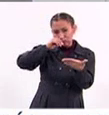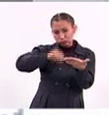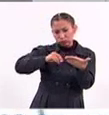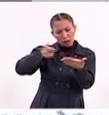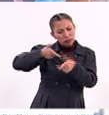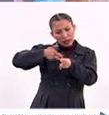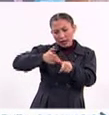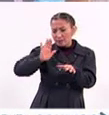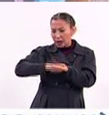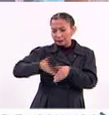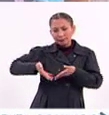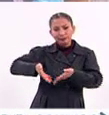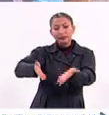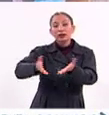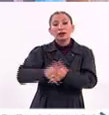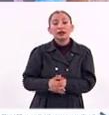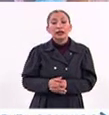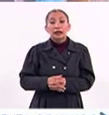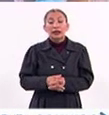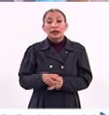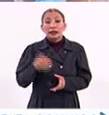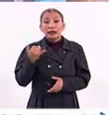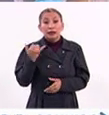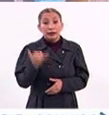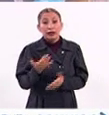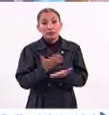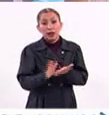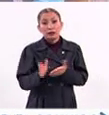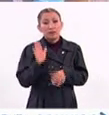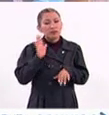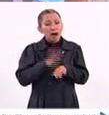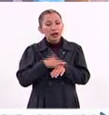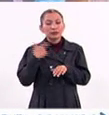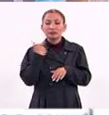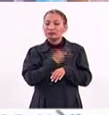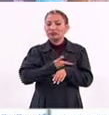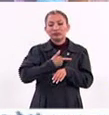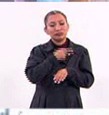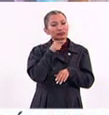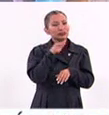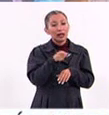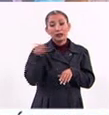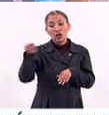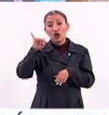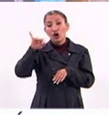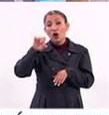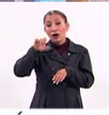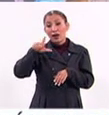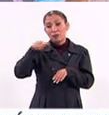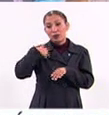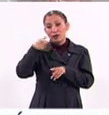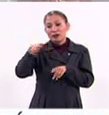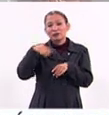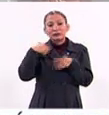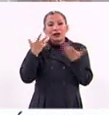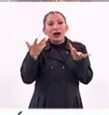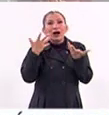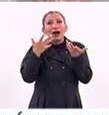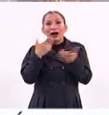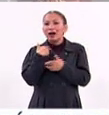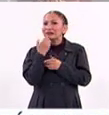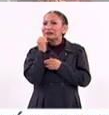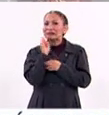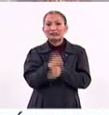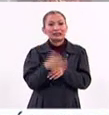manga ancha para seguir. Y por supuesto, el que más disfrutó a lo mejor esto fue Joel, porque para él era un